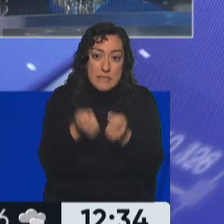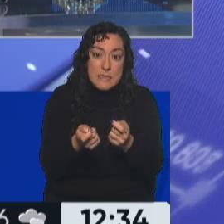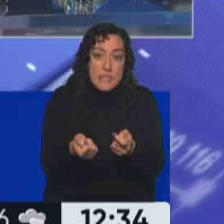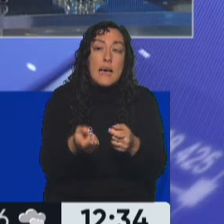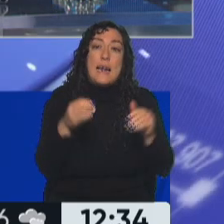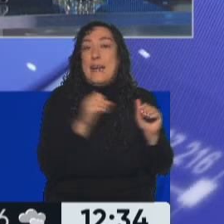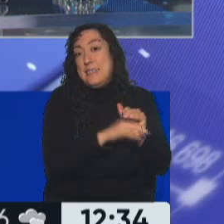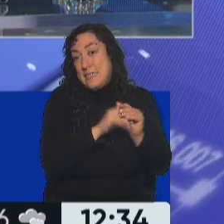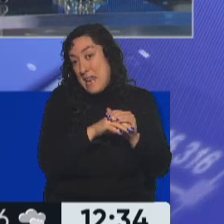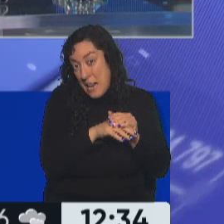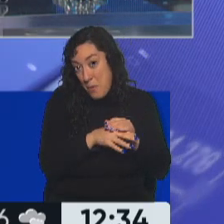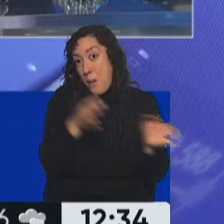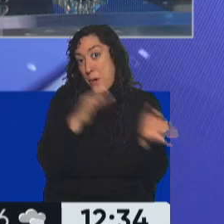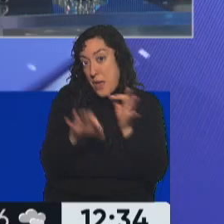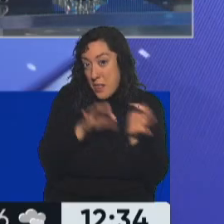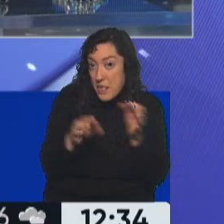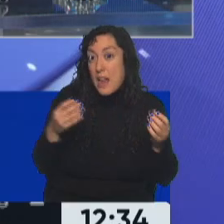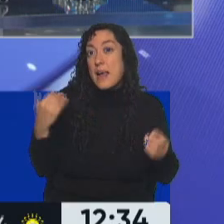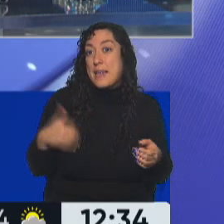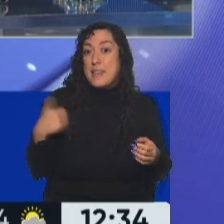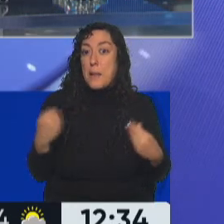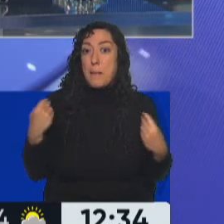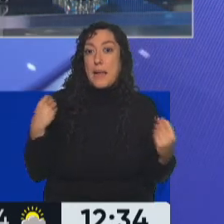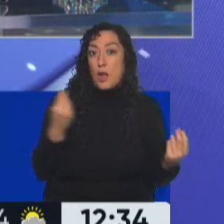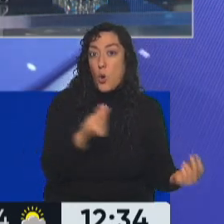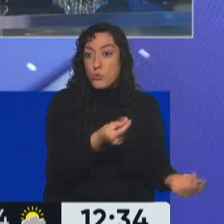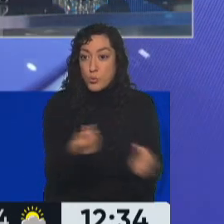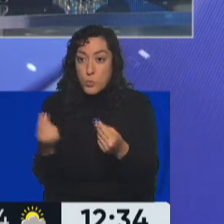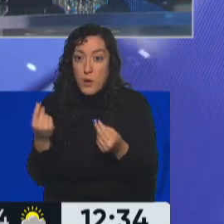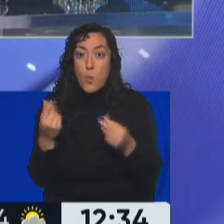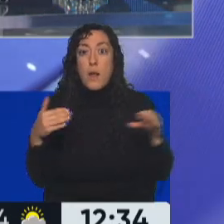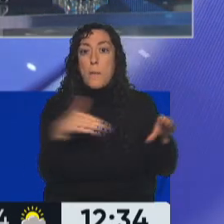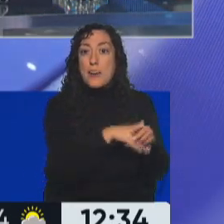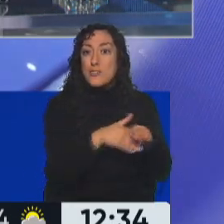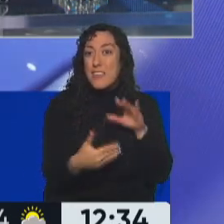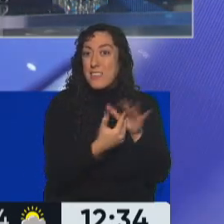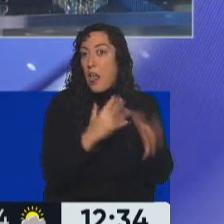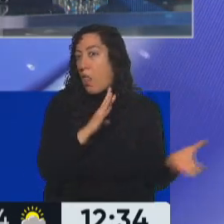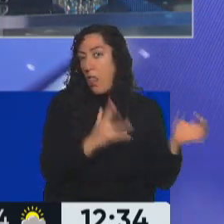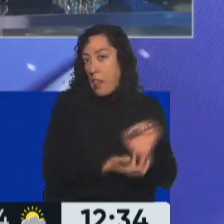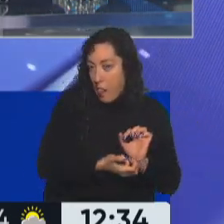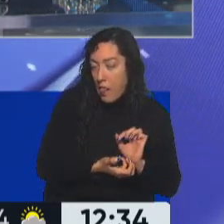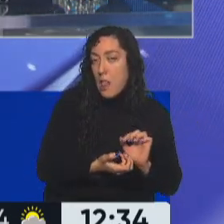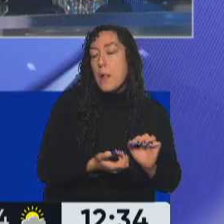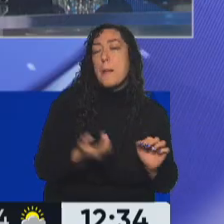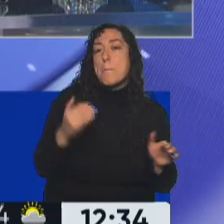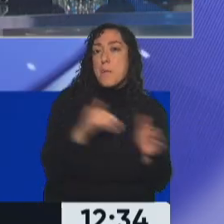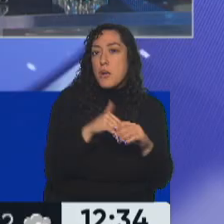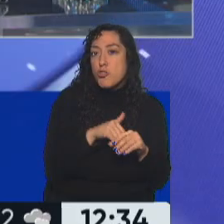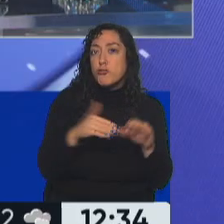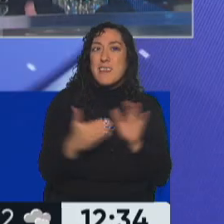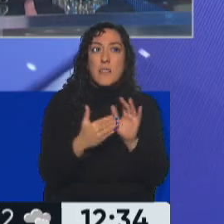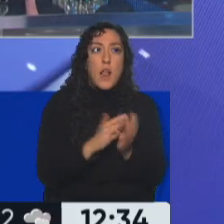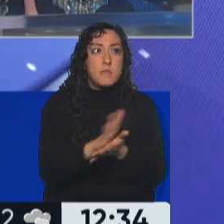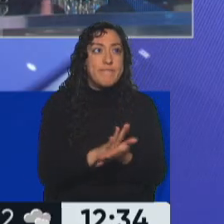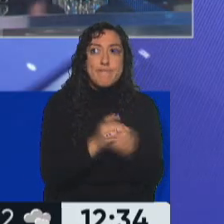reservas. Argentina, para estimular el nivel de consumo, reventó el Banco Central. Entonces, cuando se acabó el Banco Central, y